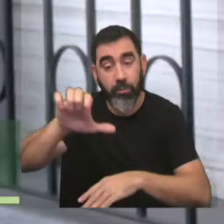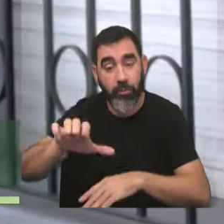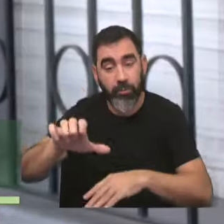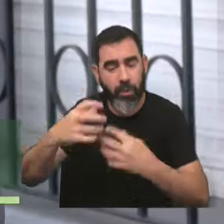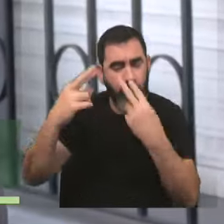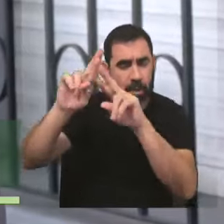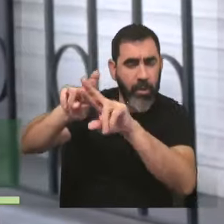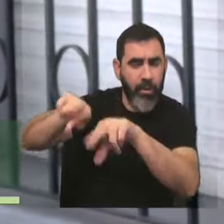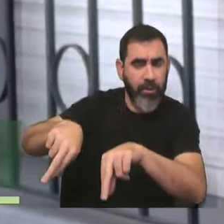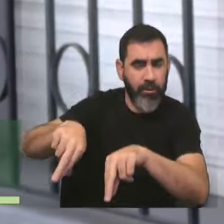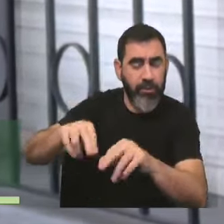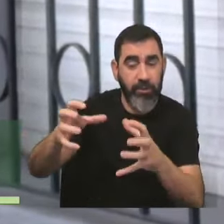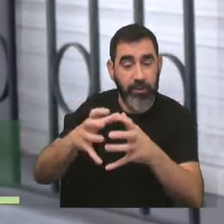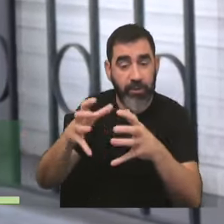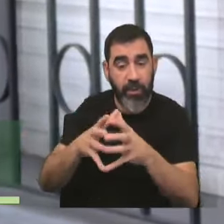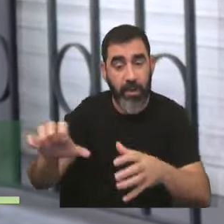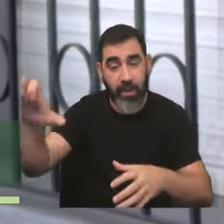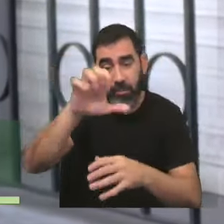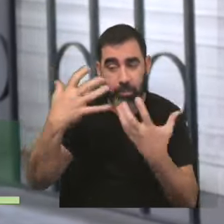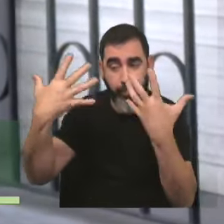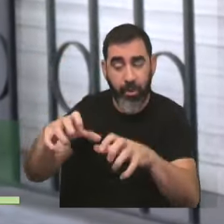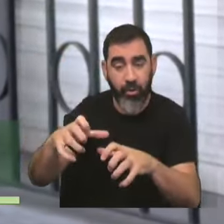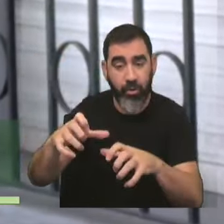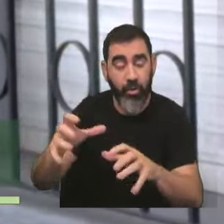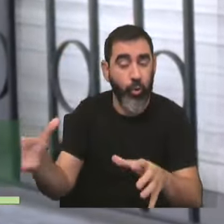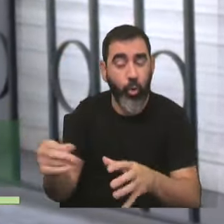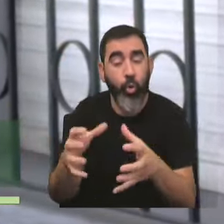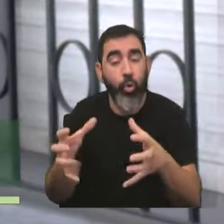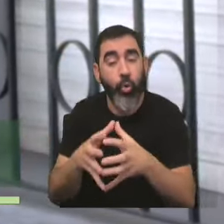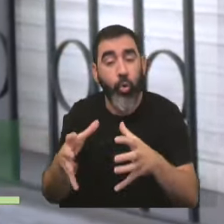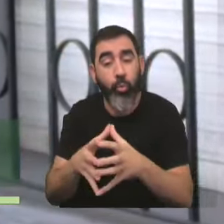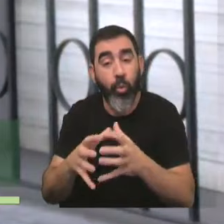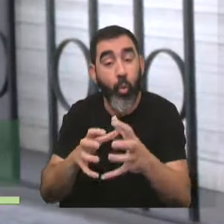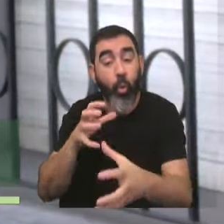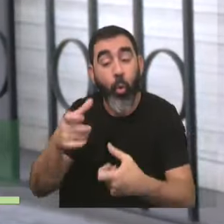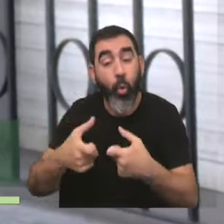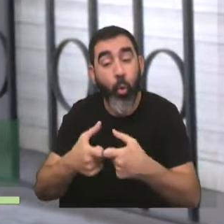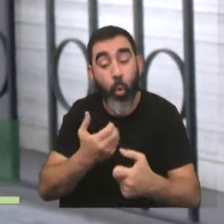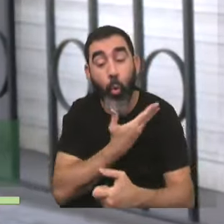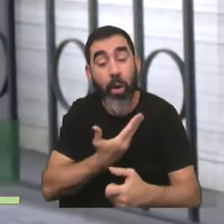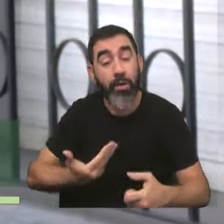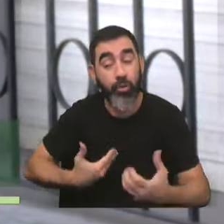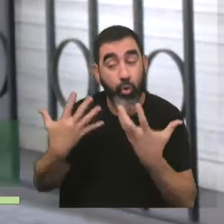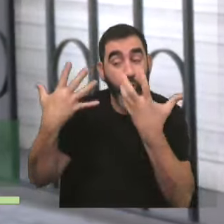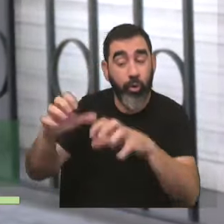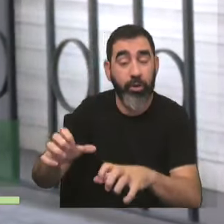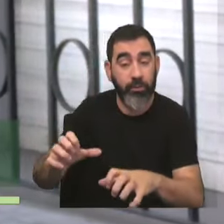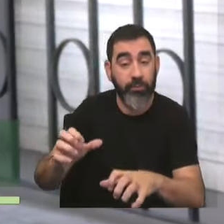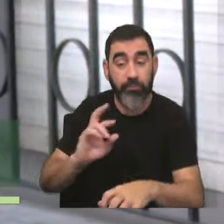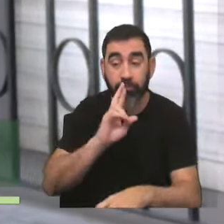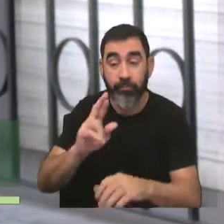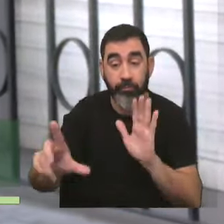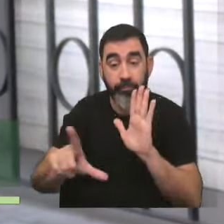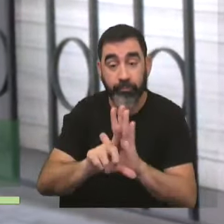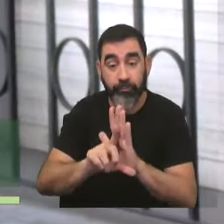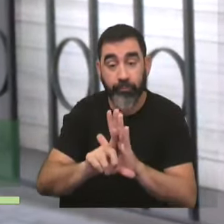rechazada por sector empresarial y por todos los sectores de la coalición de hoy este bueno el resultado de esa ley que